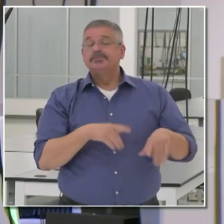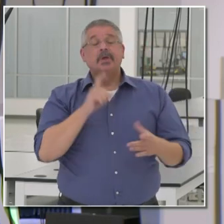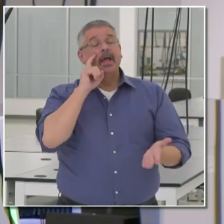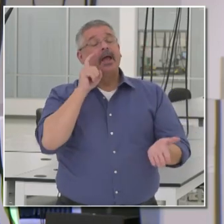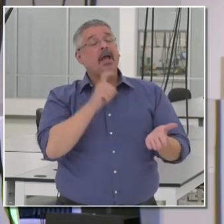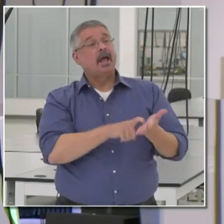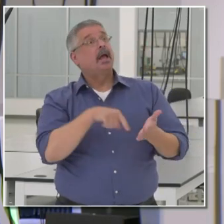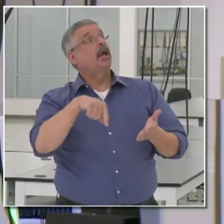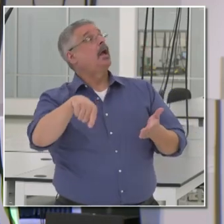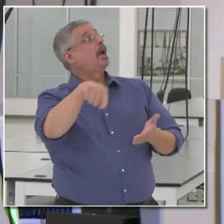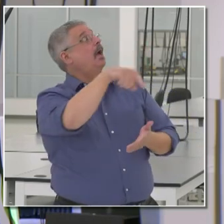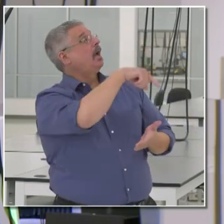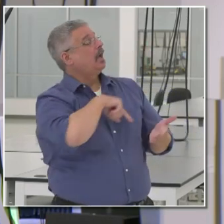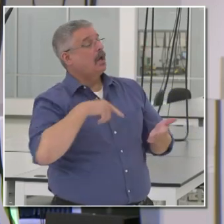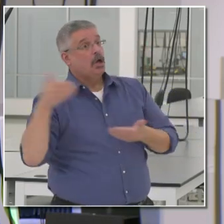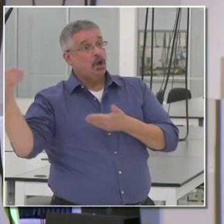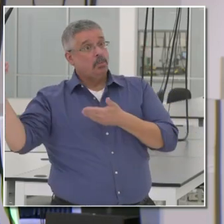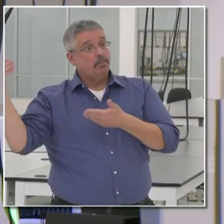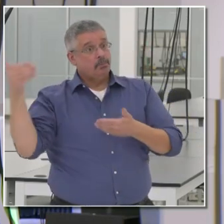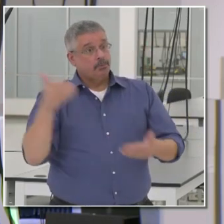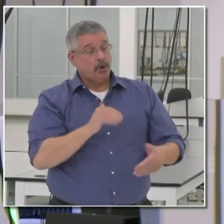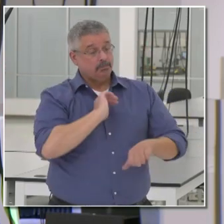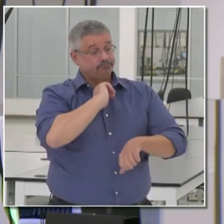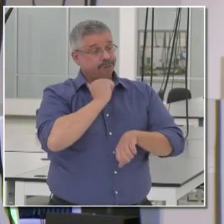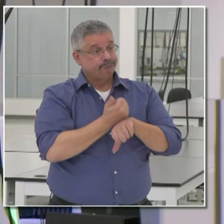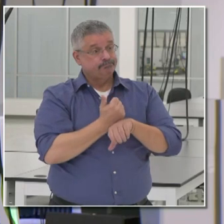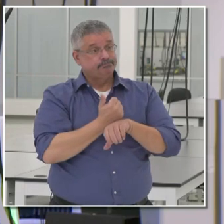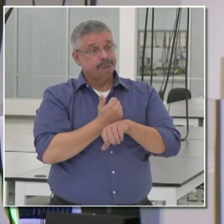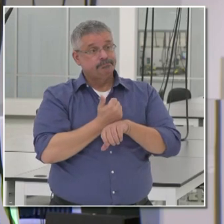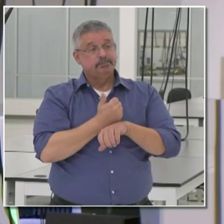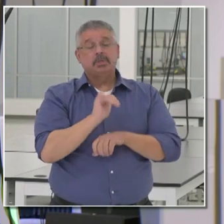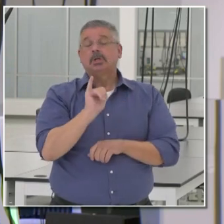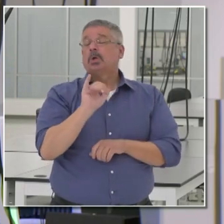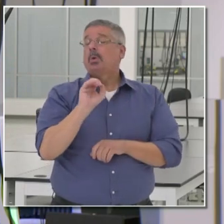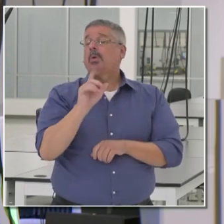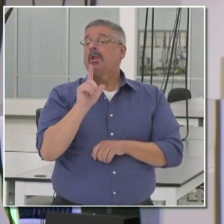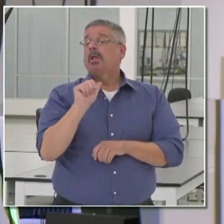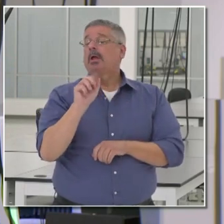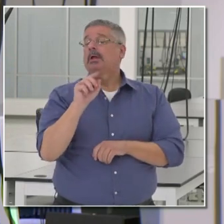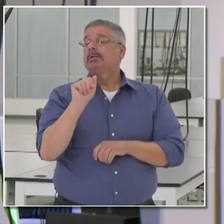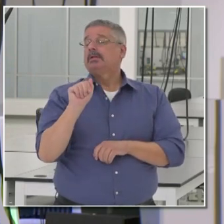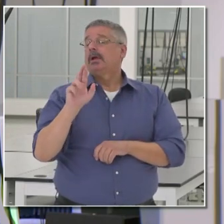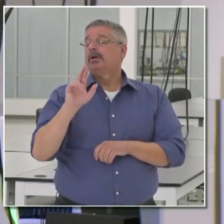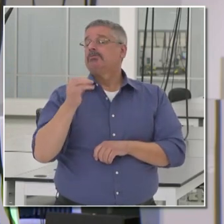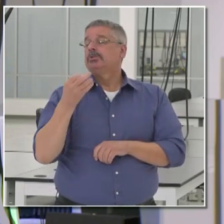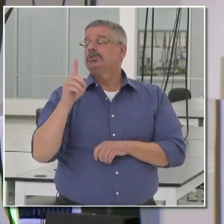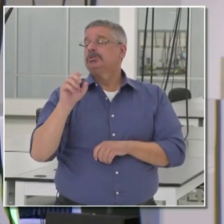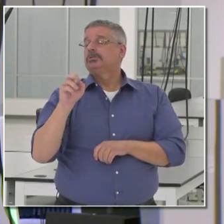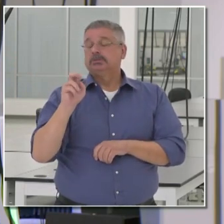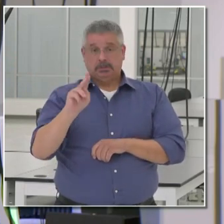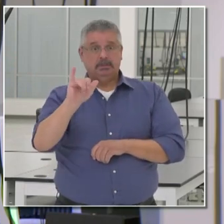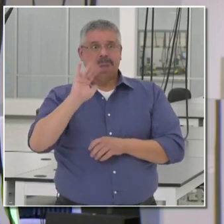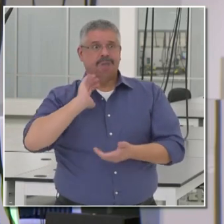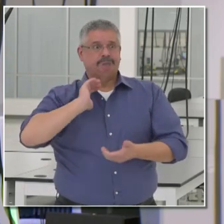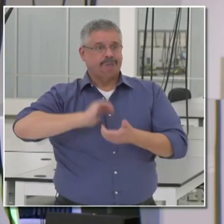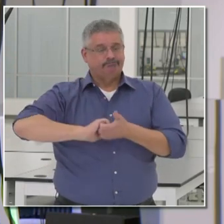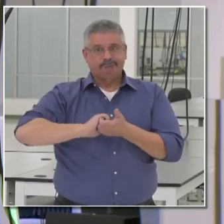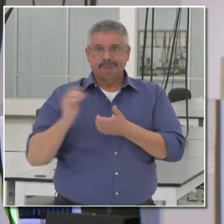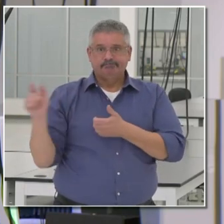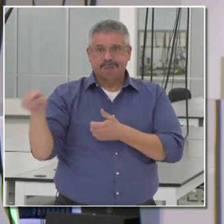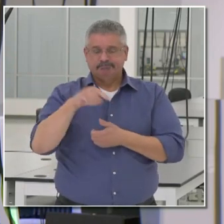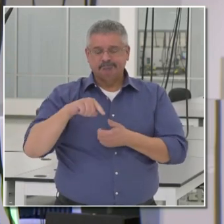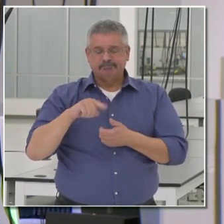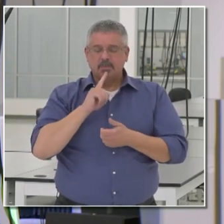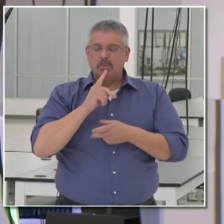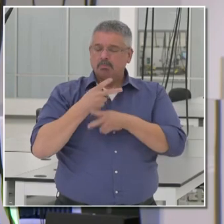operaciones del gobierno ellos juntaron esto crearon la colaboración juntaron un equipo de trabajo